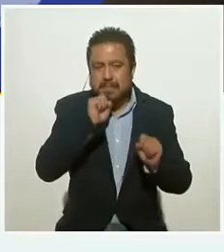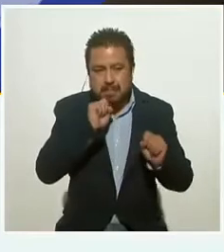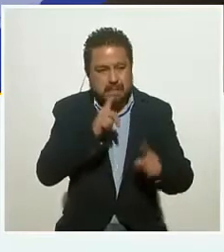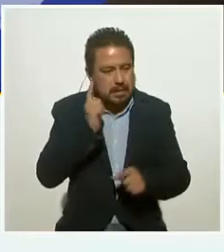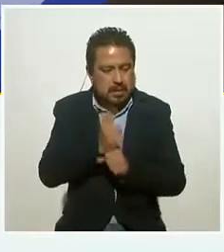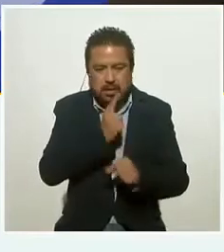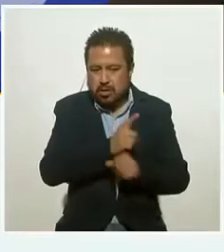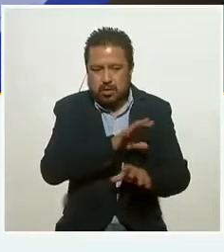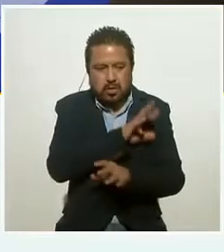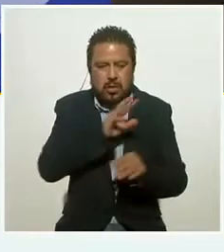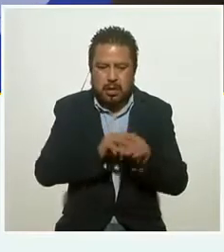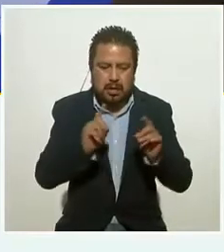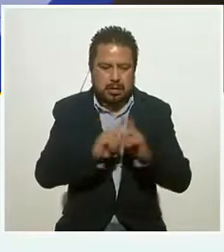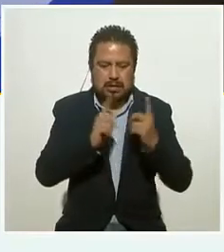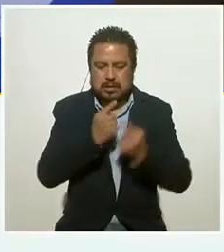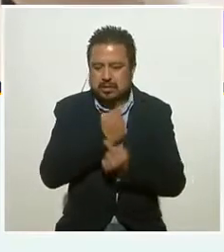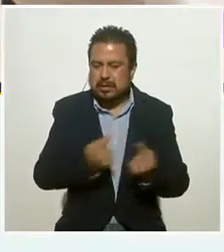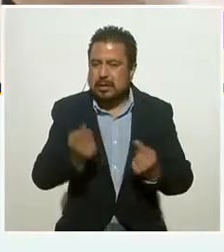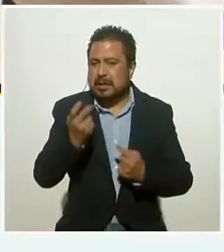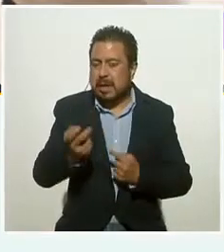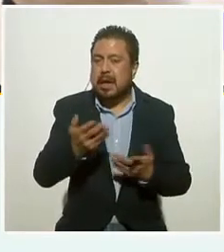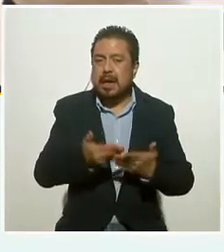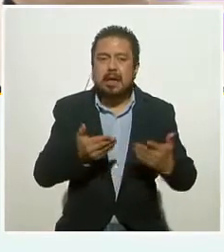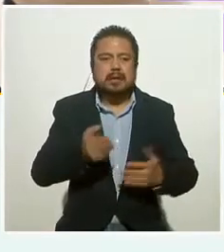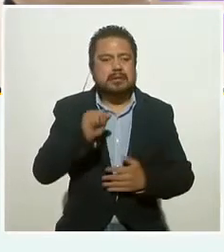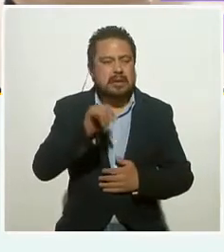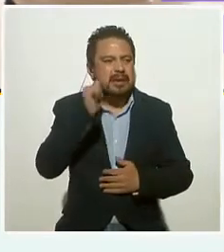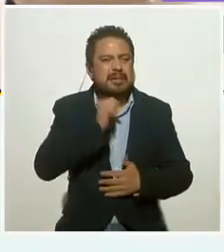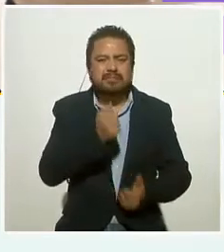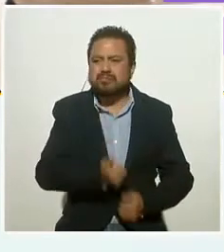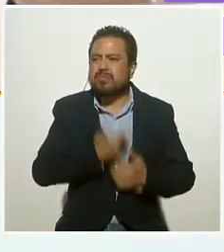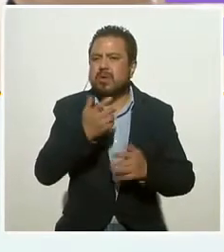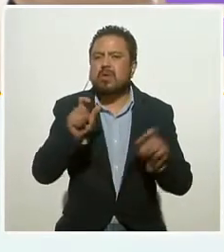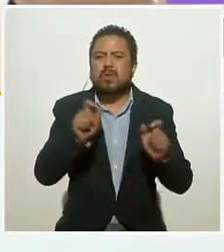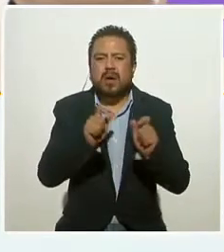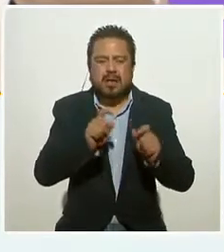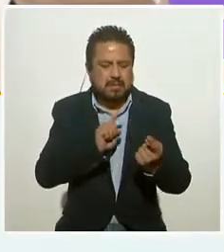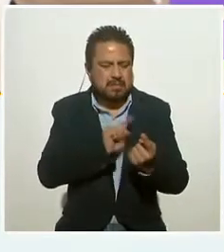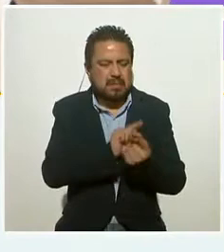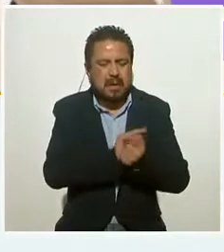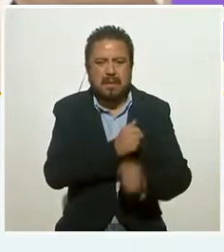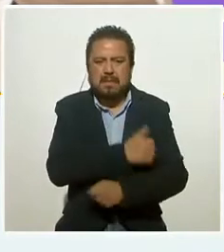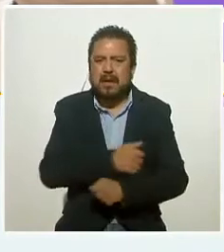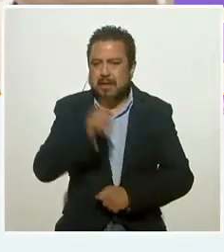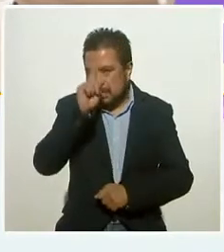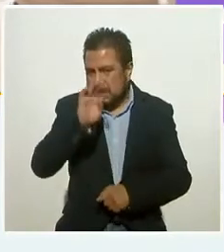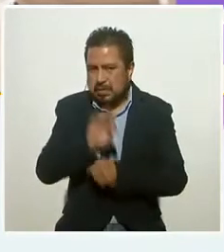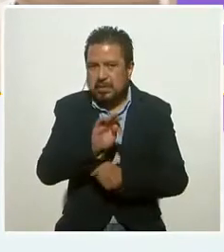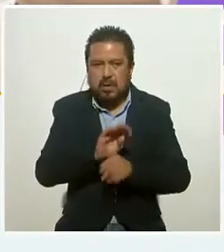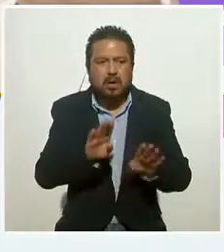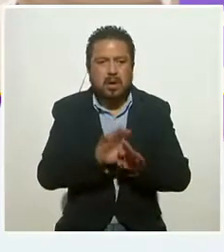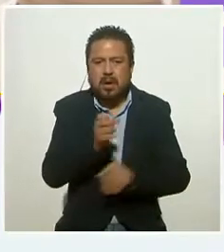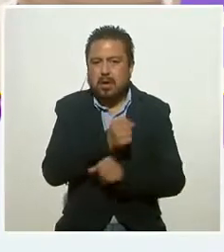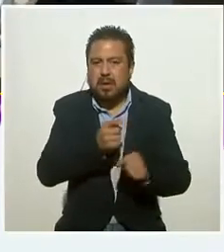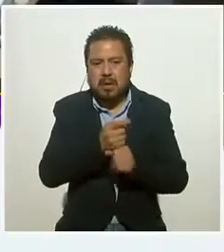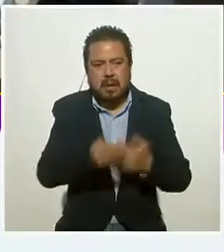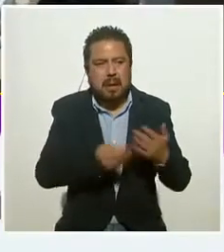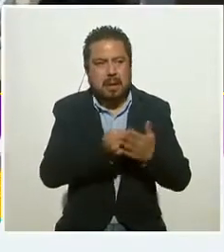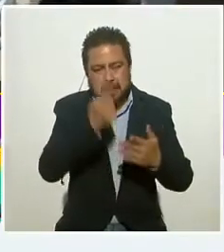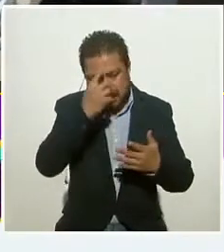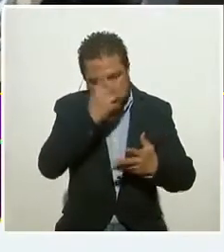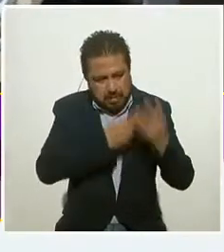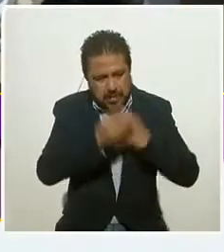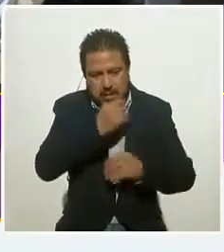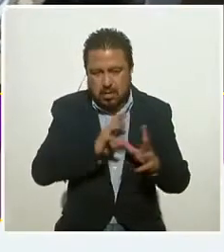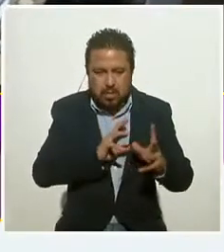todo el desarrollo de los pequeños. Entonces, siempre que hablamos nosotros con las familias, recomendamos realmente verlo como una oportunidad para aprender